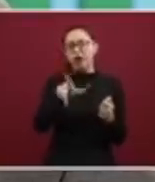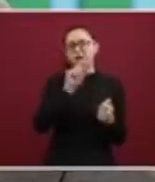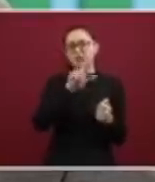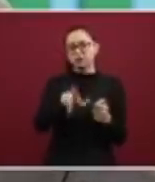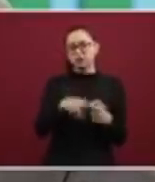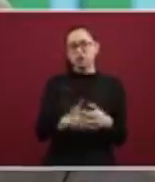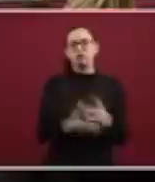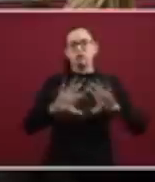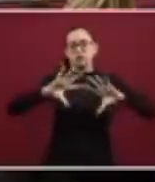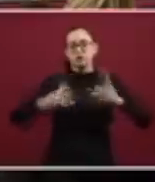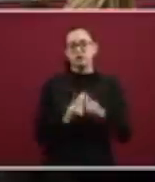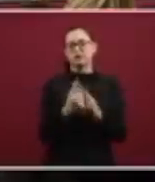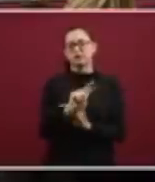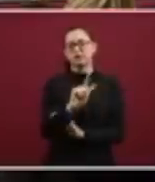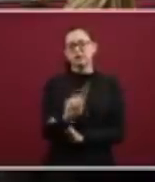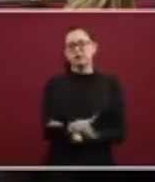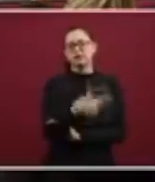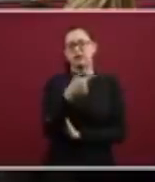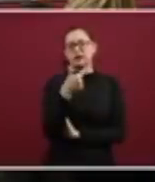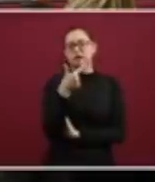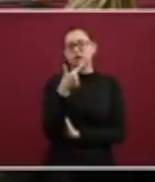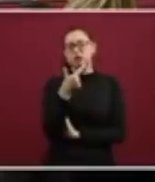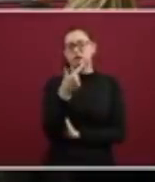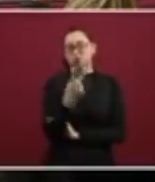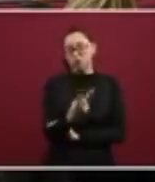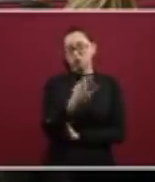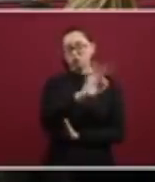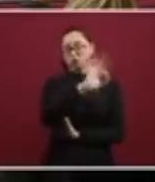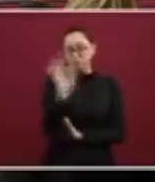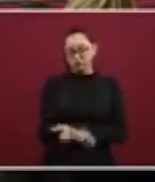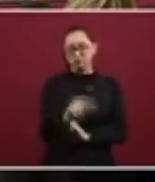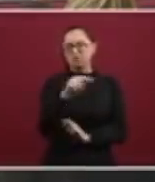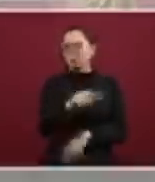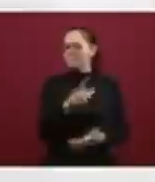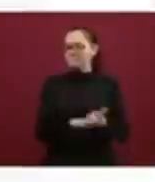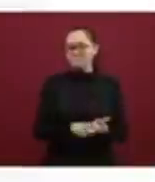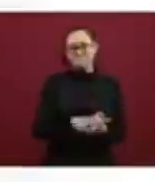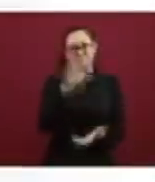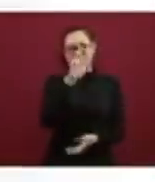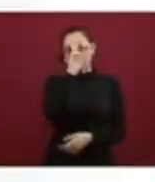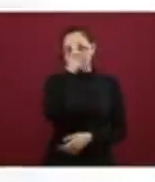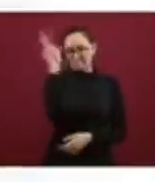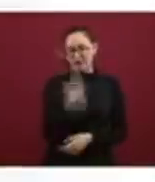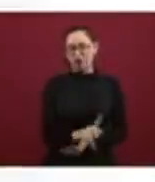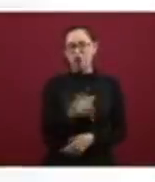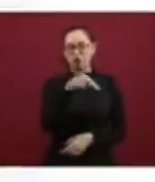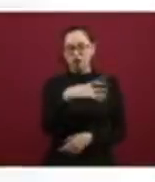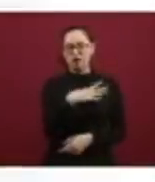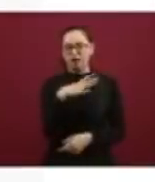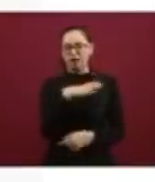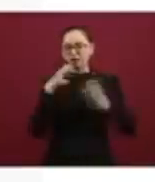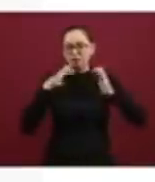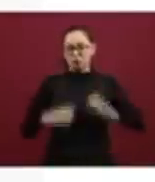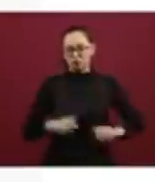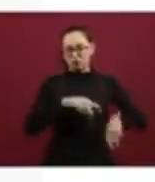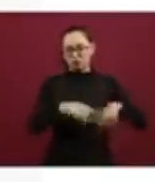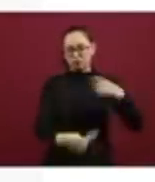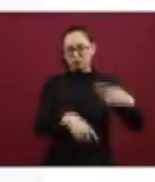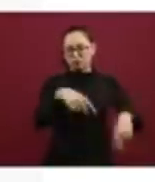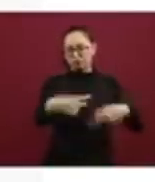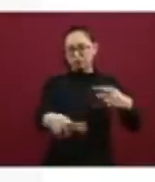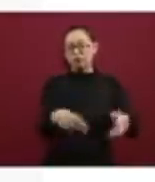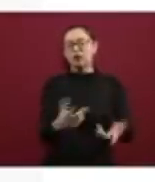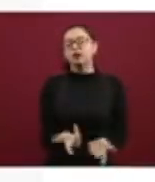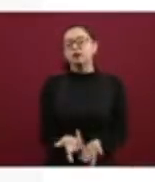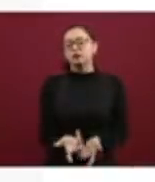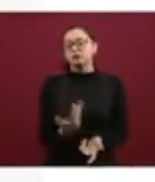casi el 72% de los sitios donde se han ubicado. Estas fosas clandestinas, de manera particular,